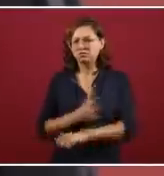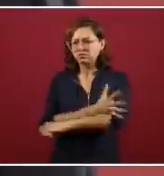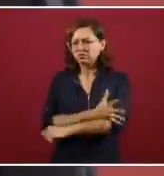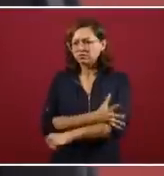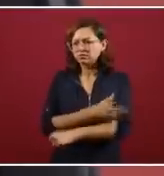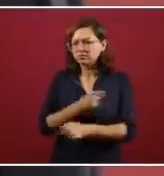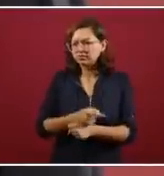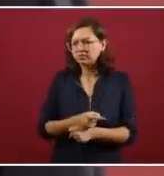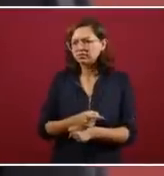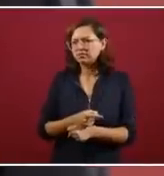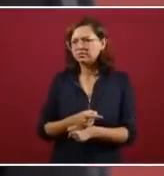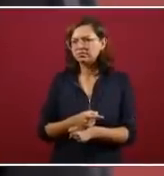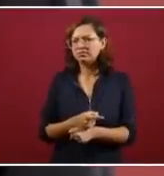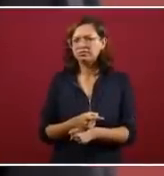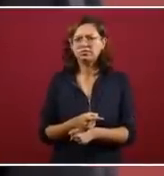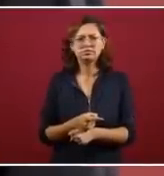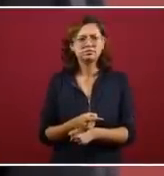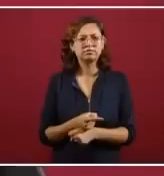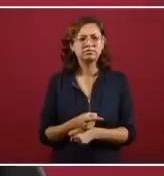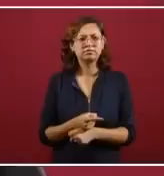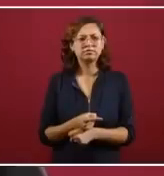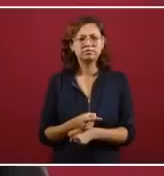honrados, ¿sí?,